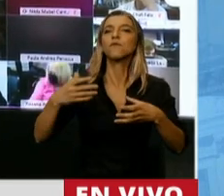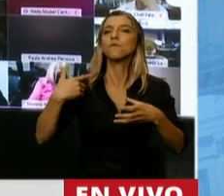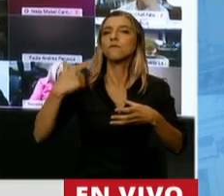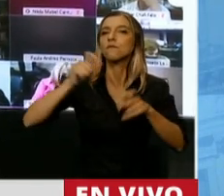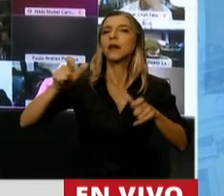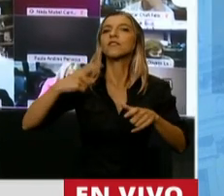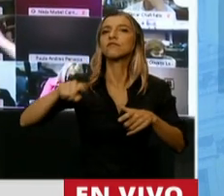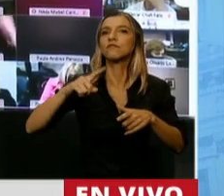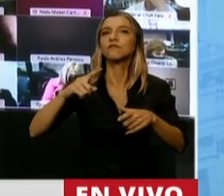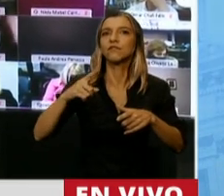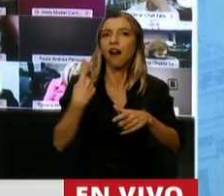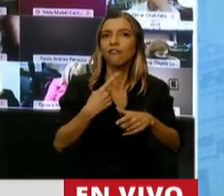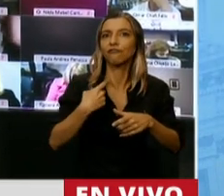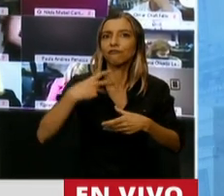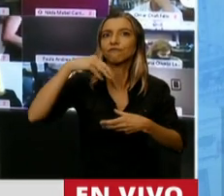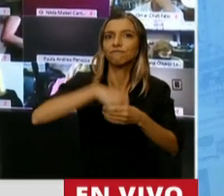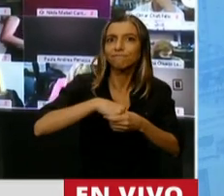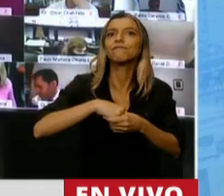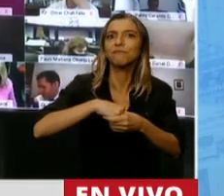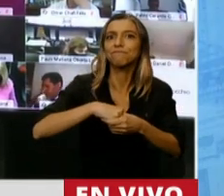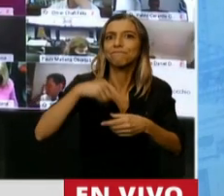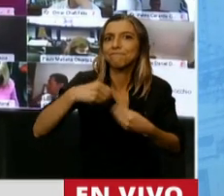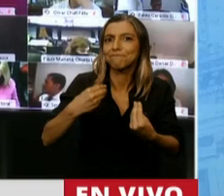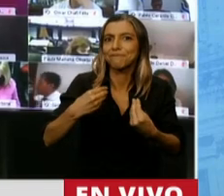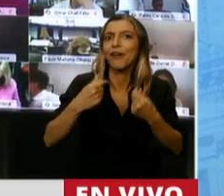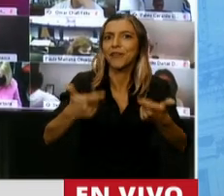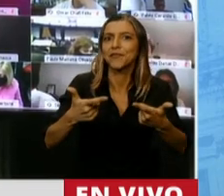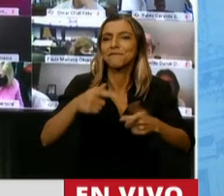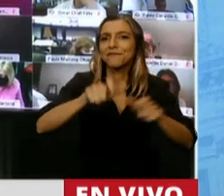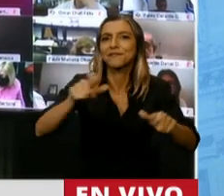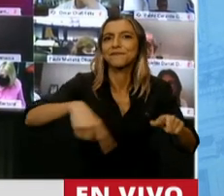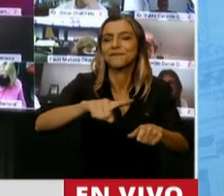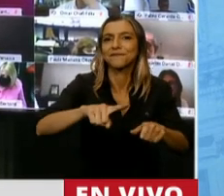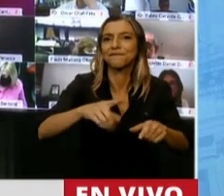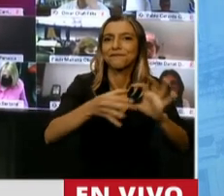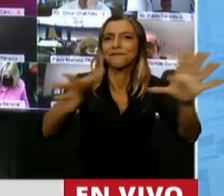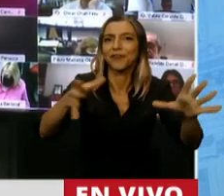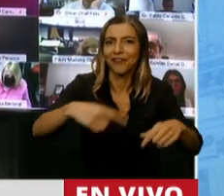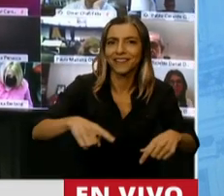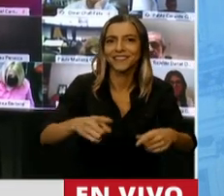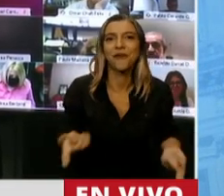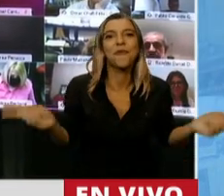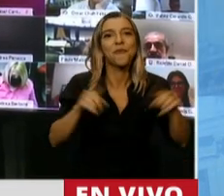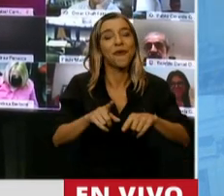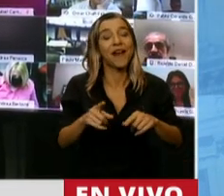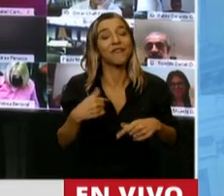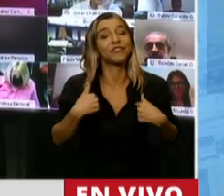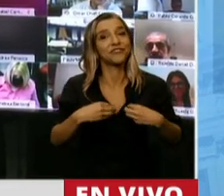democracia a los argentinos. Yo siento un privilegio adicional. Formo parte de